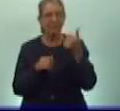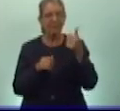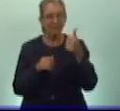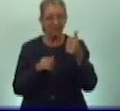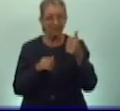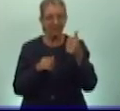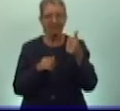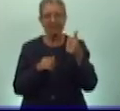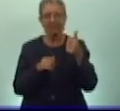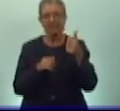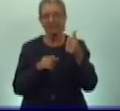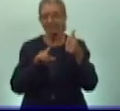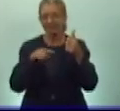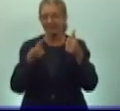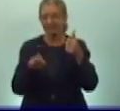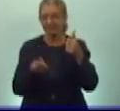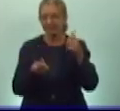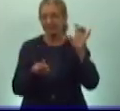10,